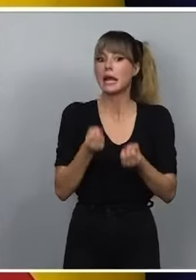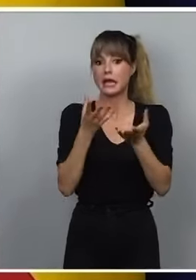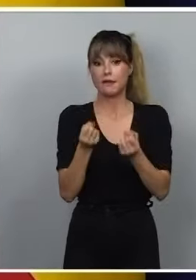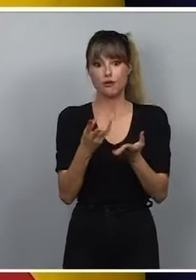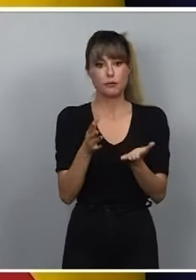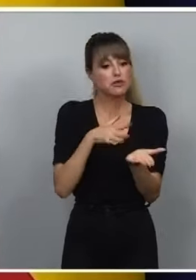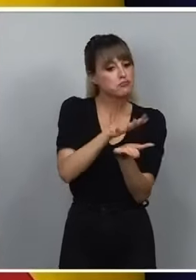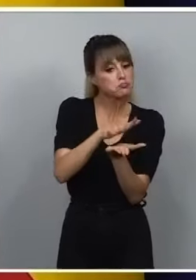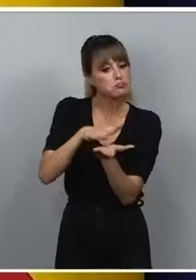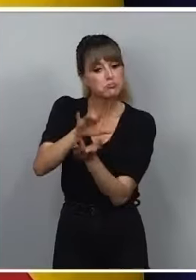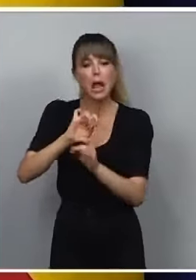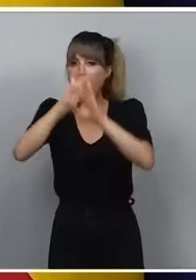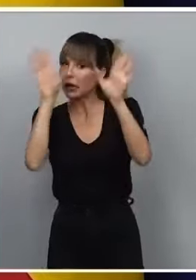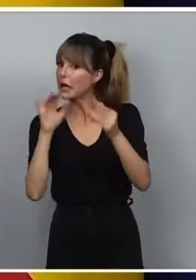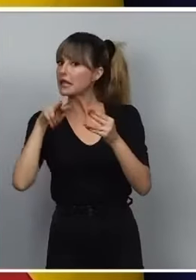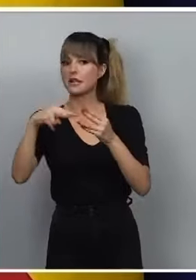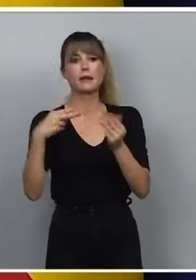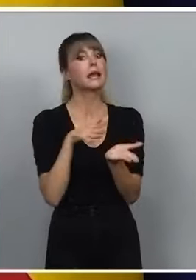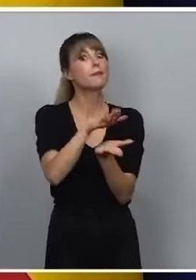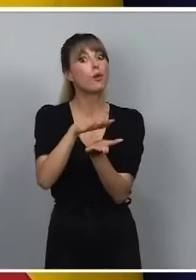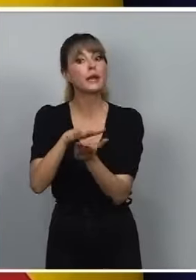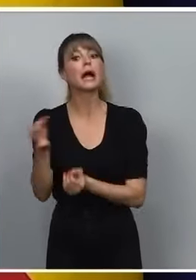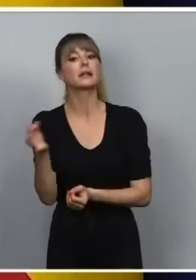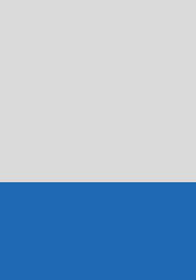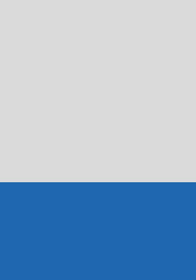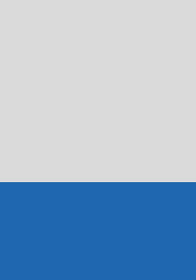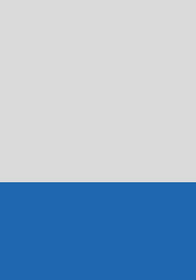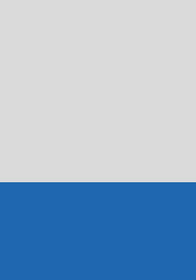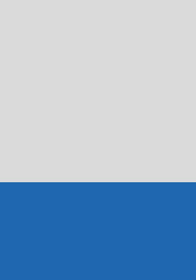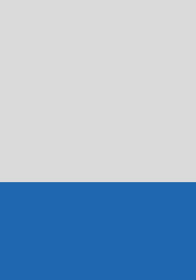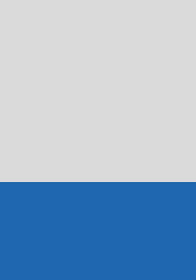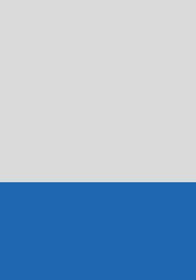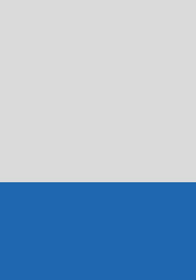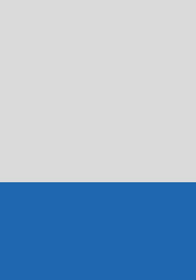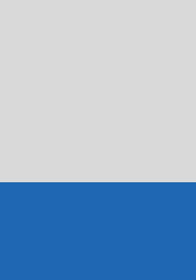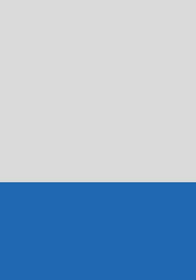forma visible, clara e transparente. Tambén é un mandato dun artículo da referida ENFA.